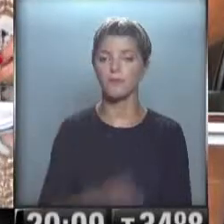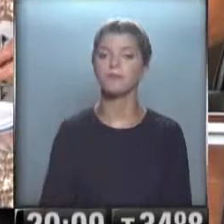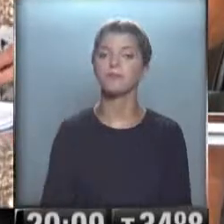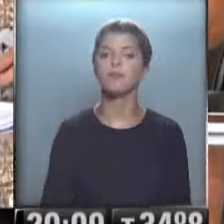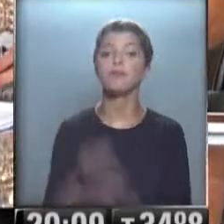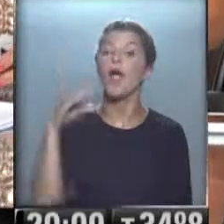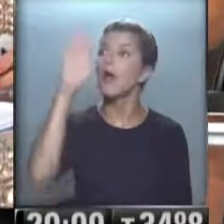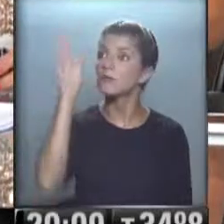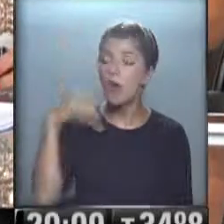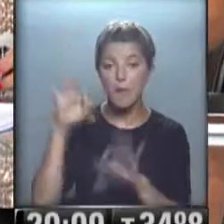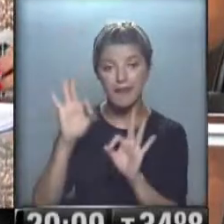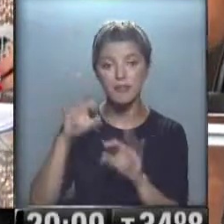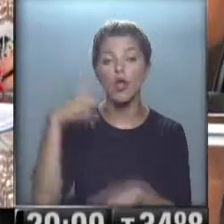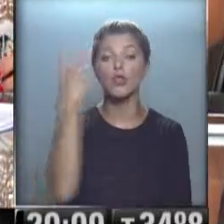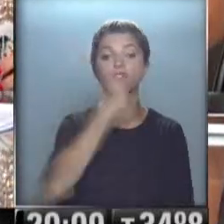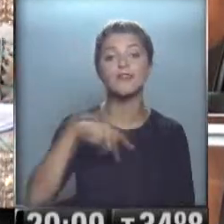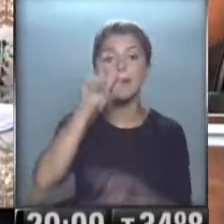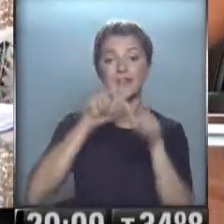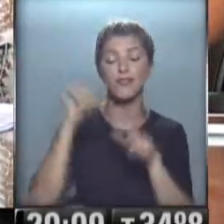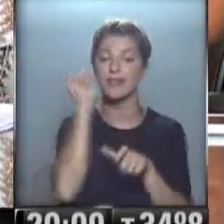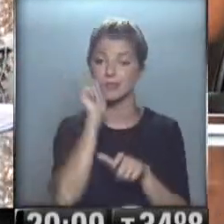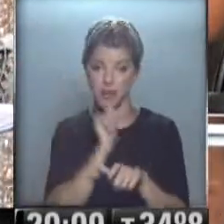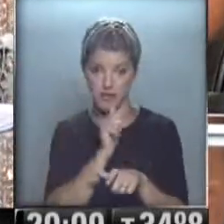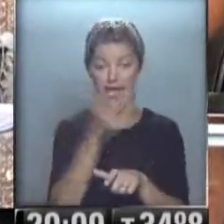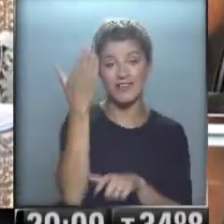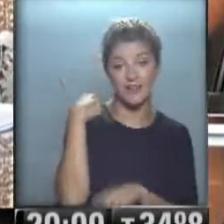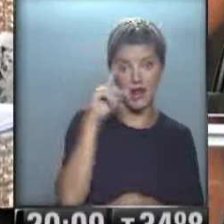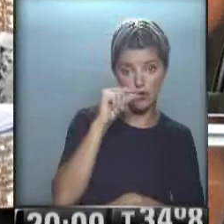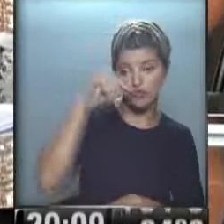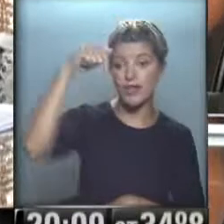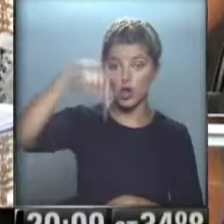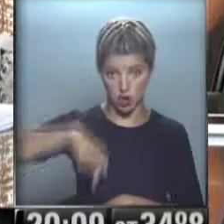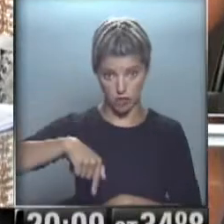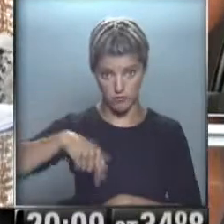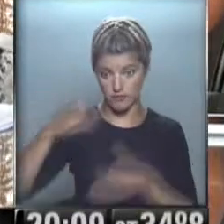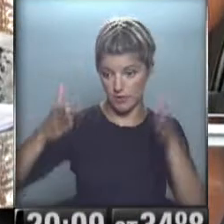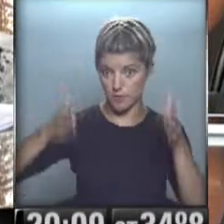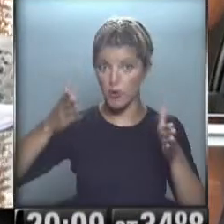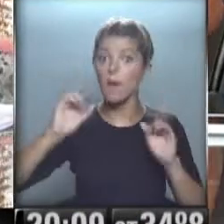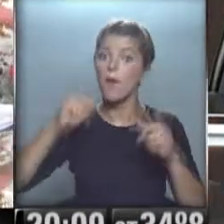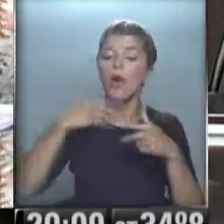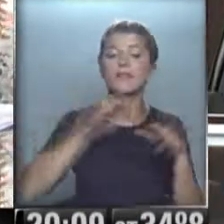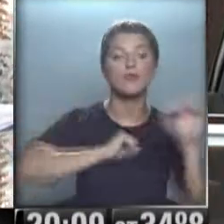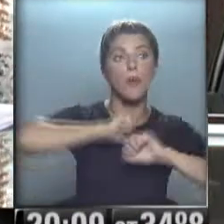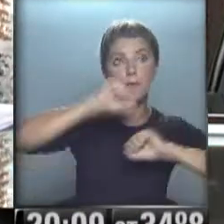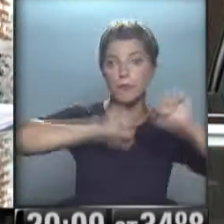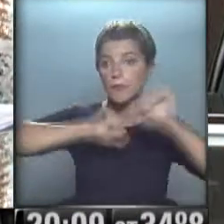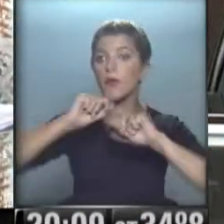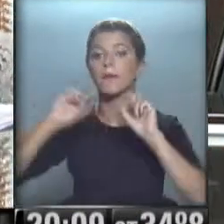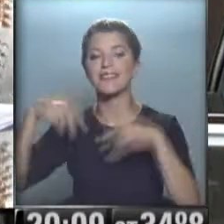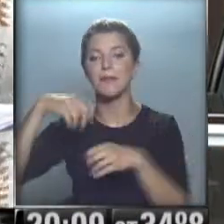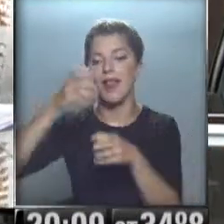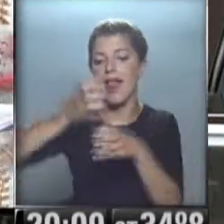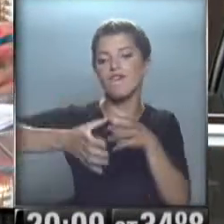En todo el país hubo 200 heridos entre la Nochebuena y la Navidad por el mal uso de la pirotecnia, pero también por los descorches. Bueno, la habitual recorrida por